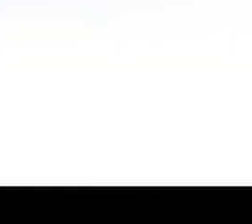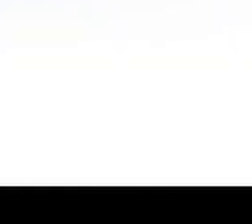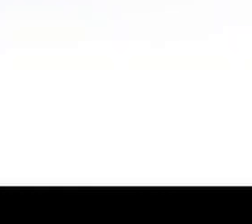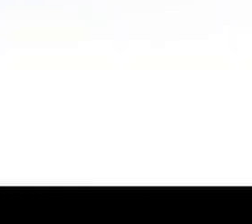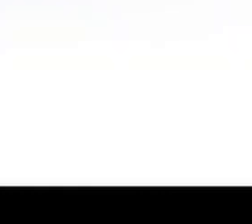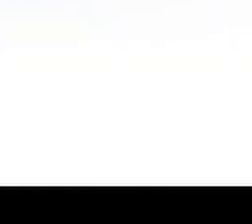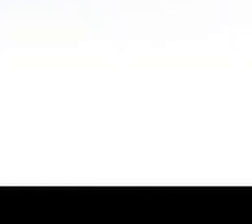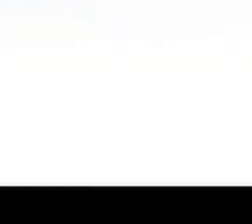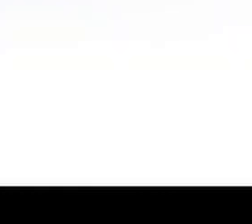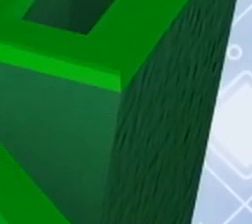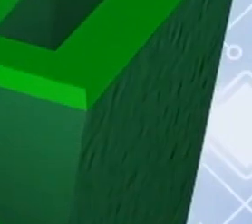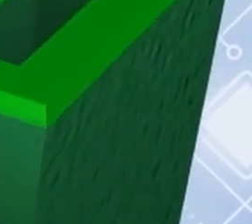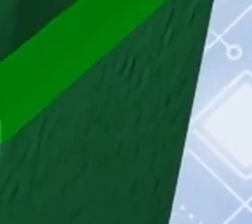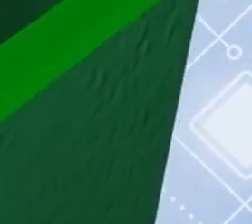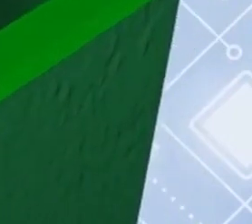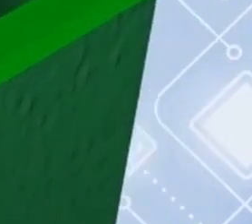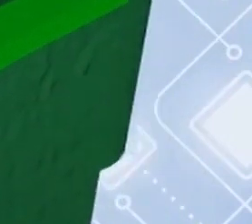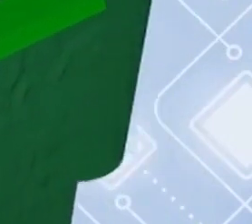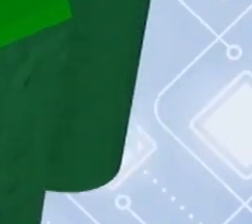Medios.